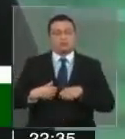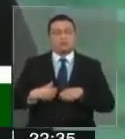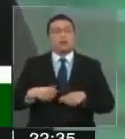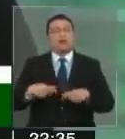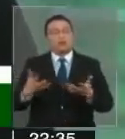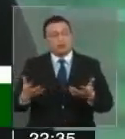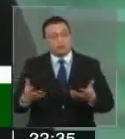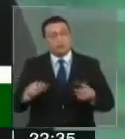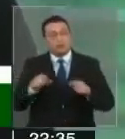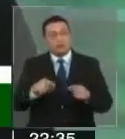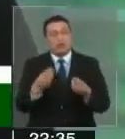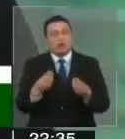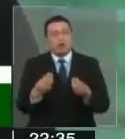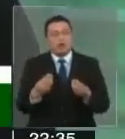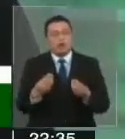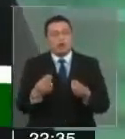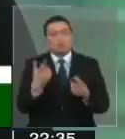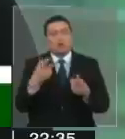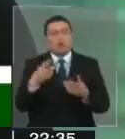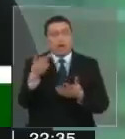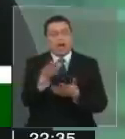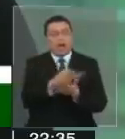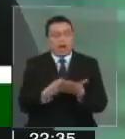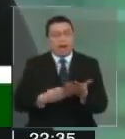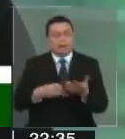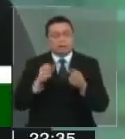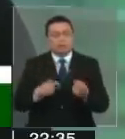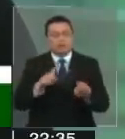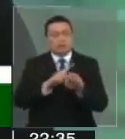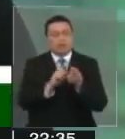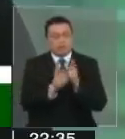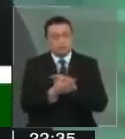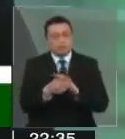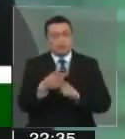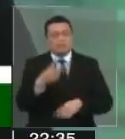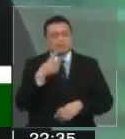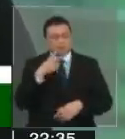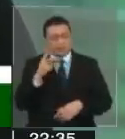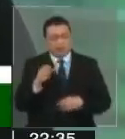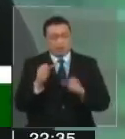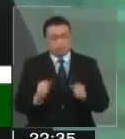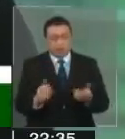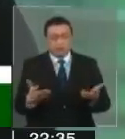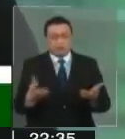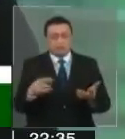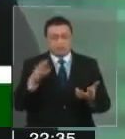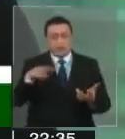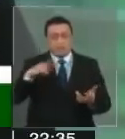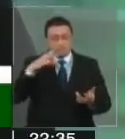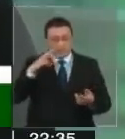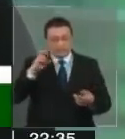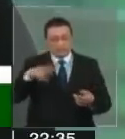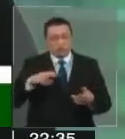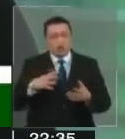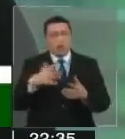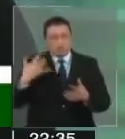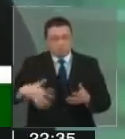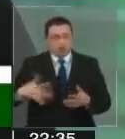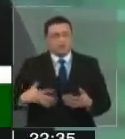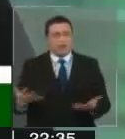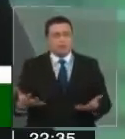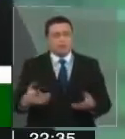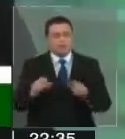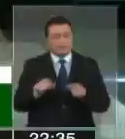el arte puede transformar la vida? De verdad que lo puede hacer. ¿Qué misión más importante?